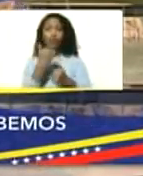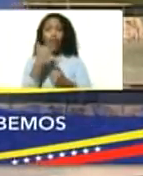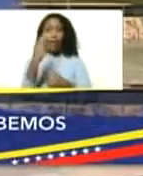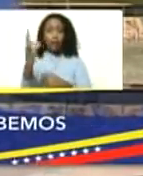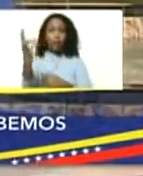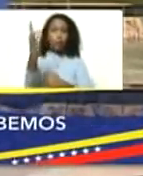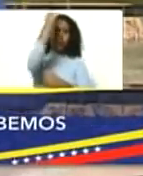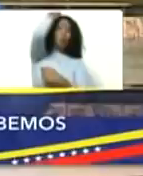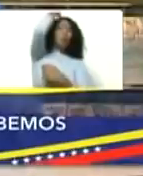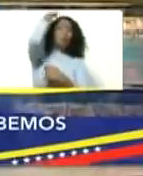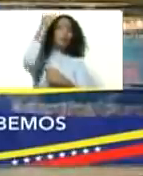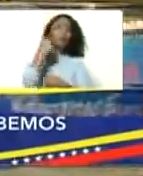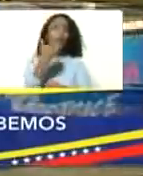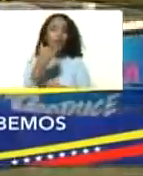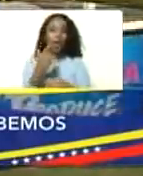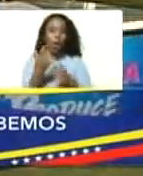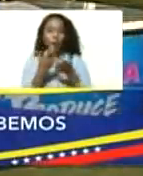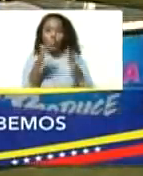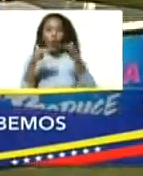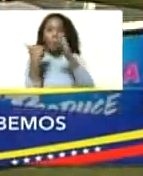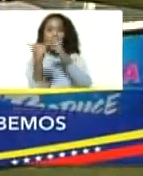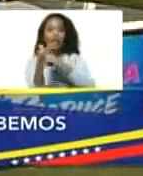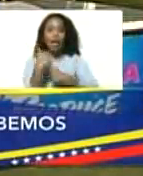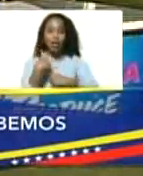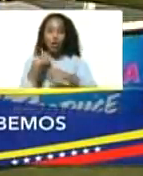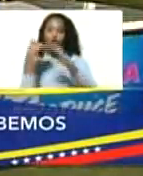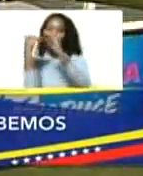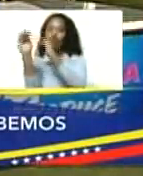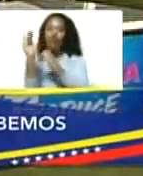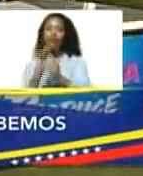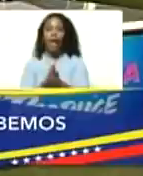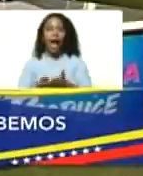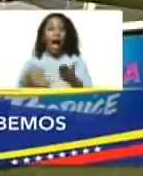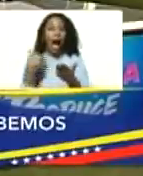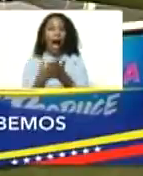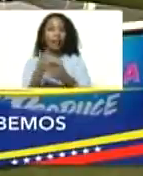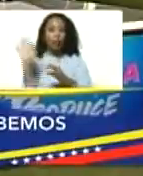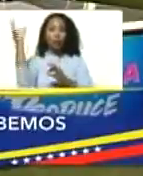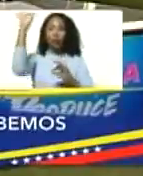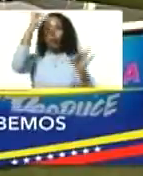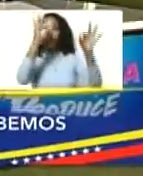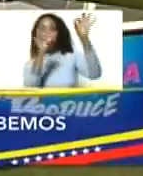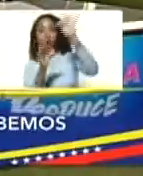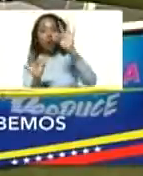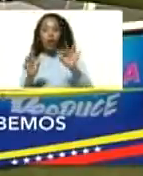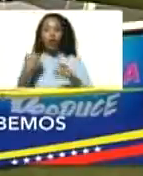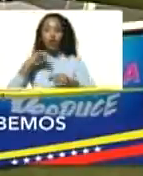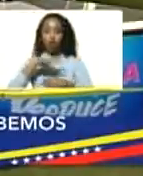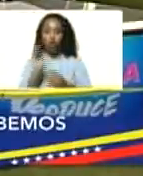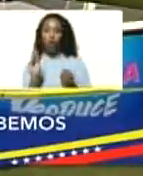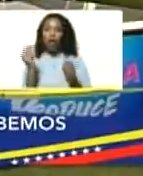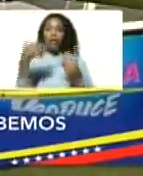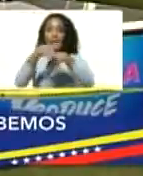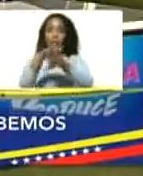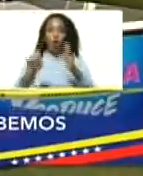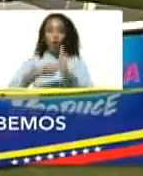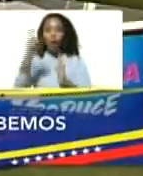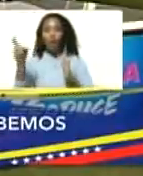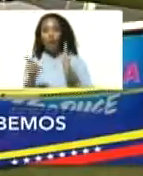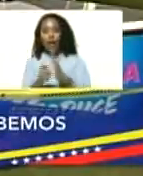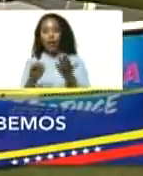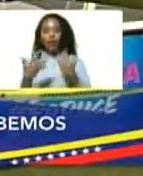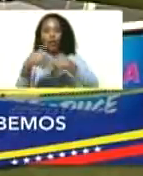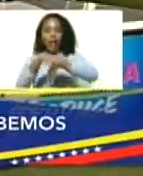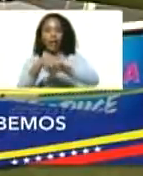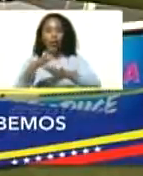según se alborotaron con el mensaje que les dije hasta los cigarrones nosotros los incluimos de una revolución incluyente